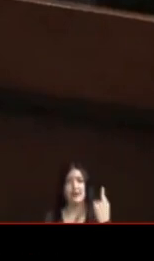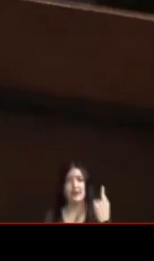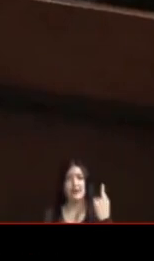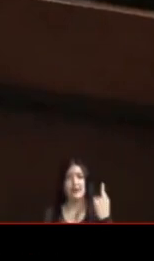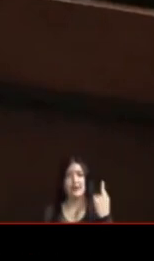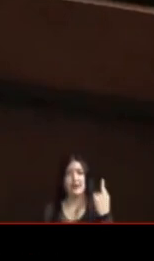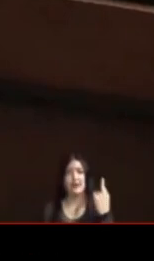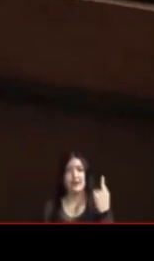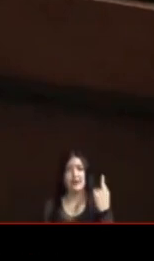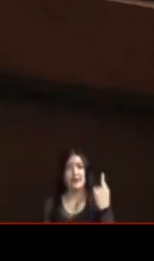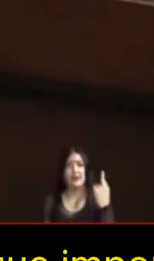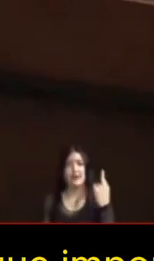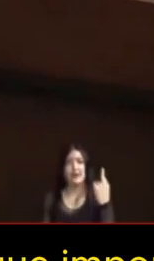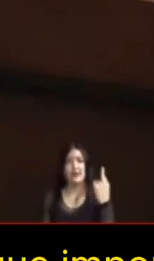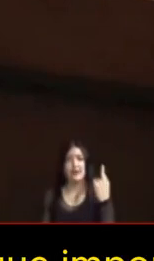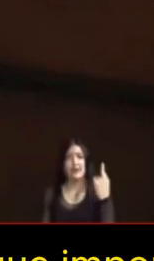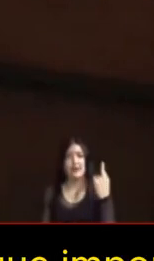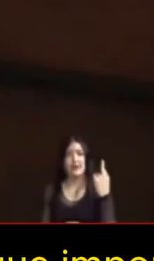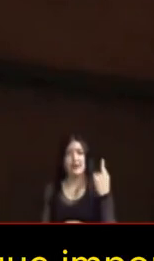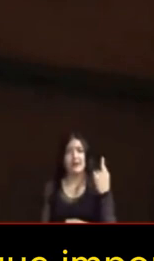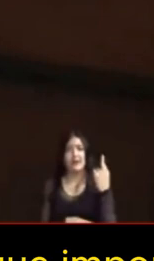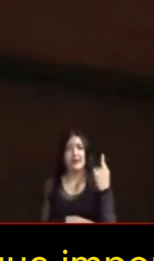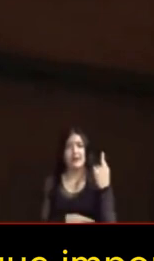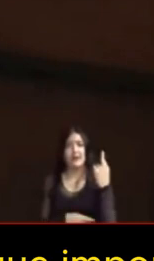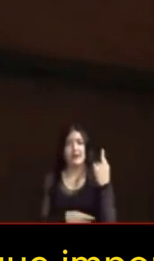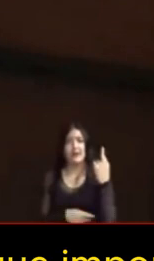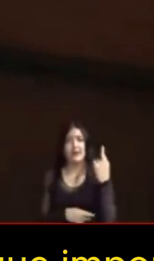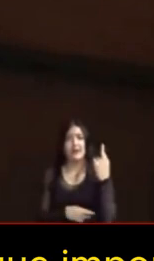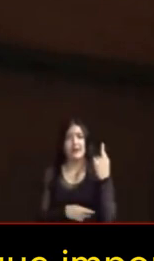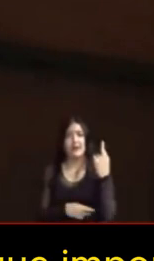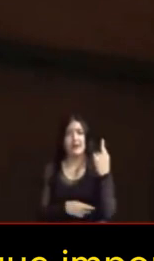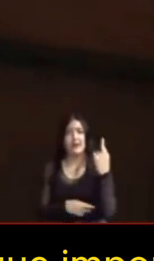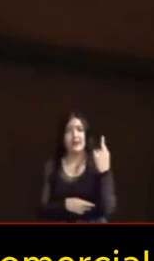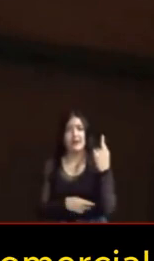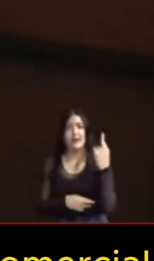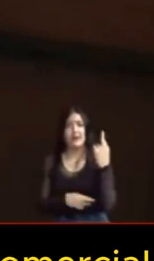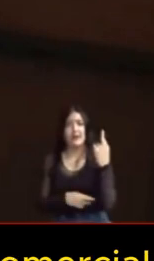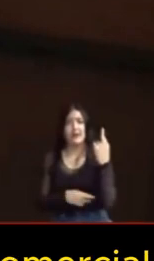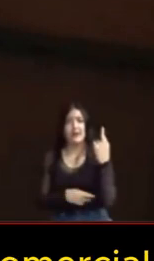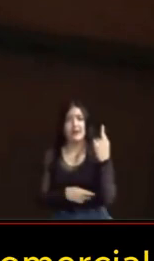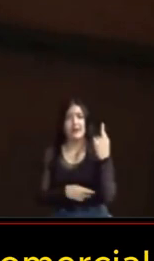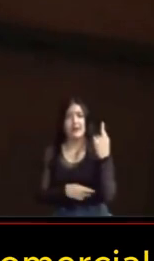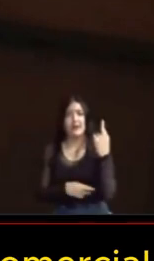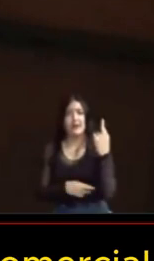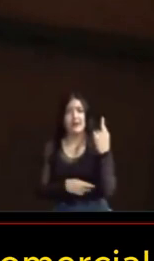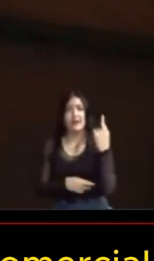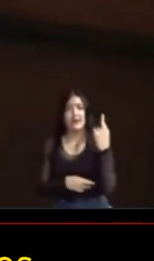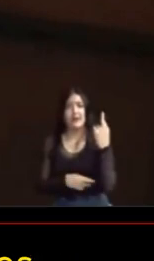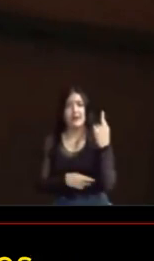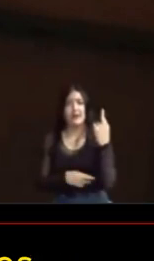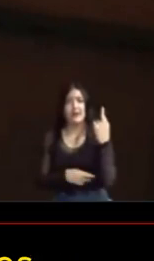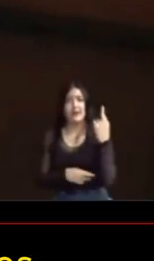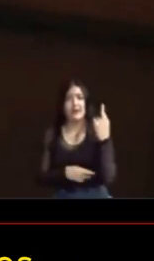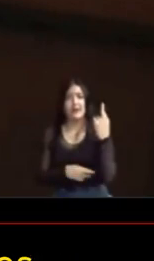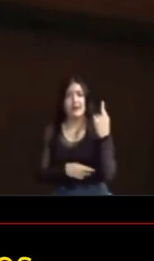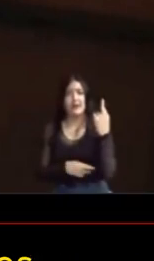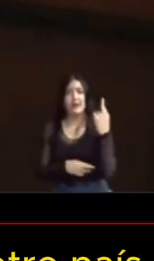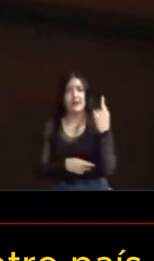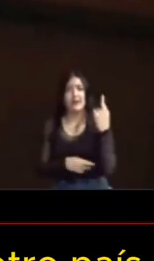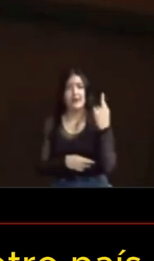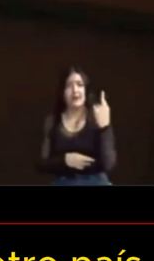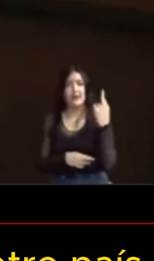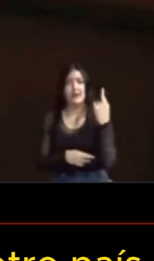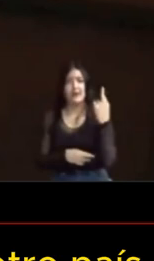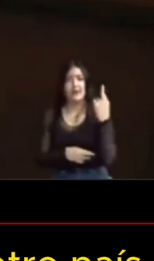y prácticamente 160 millones de dólares representa lo que importamos. Es decir, tenemos un superávit comercial de 900 millones de